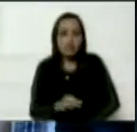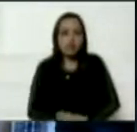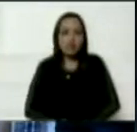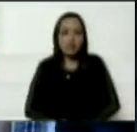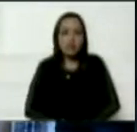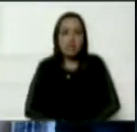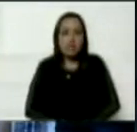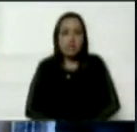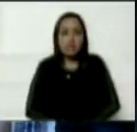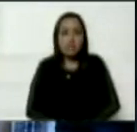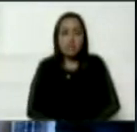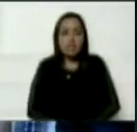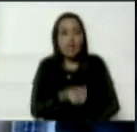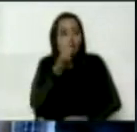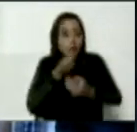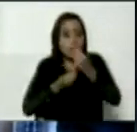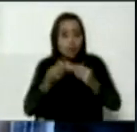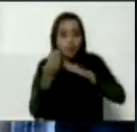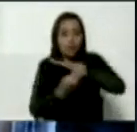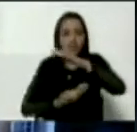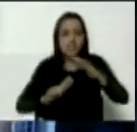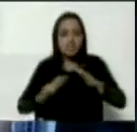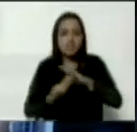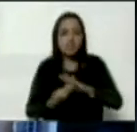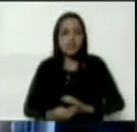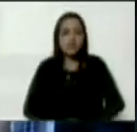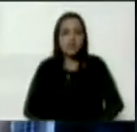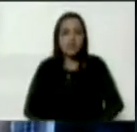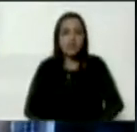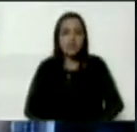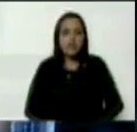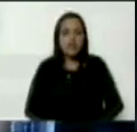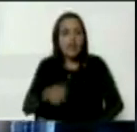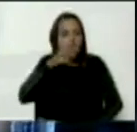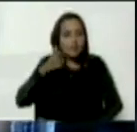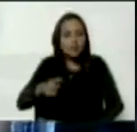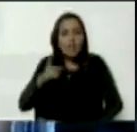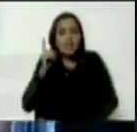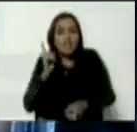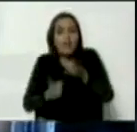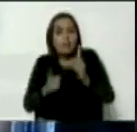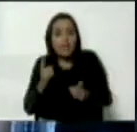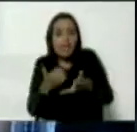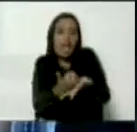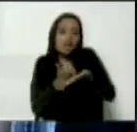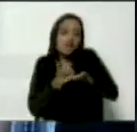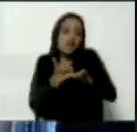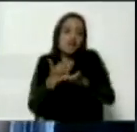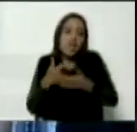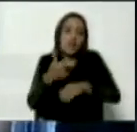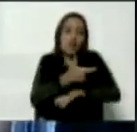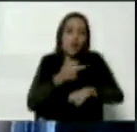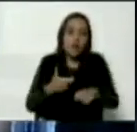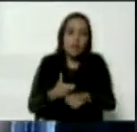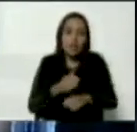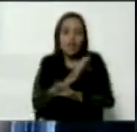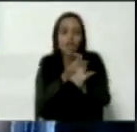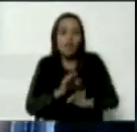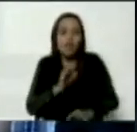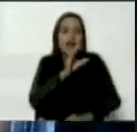cesta alimentaria básica. La gente depende de la ayuda gubernamental en la forma del